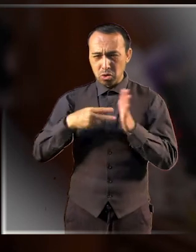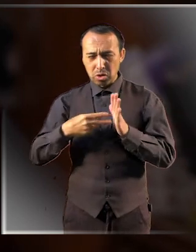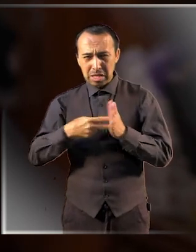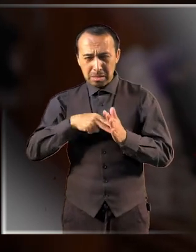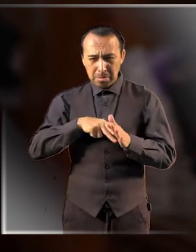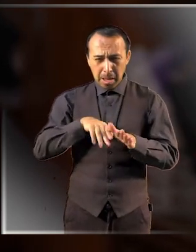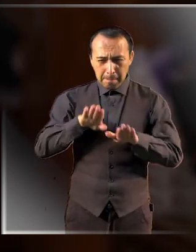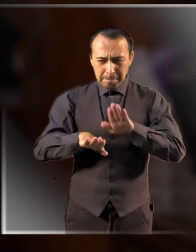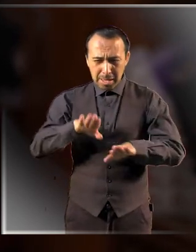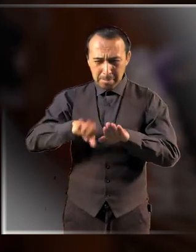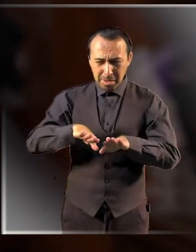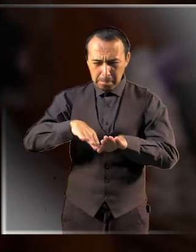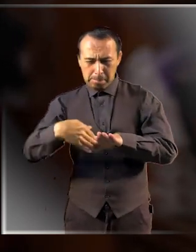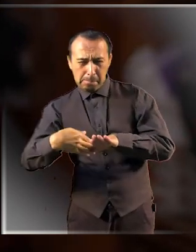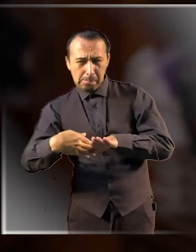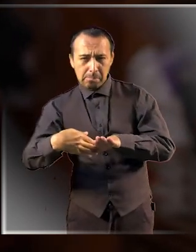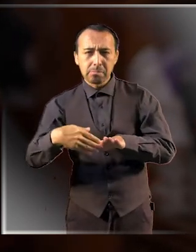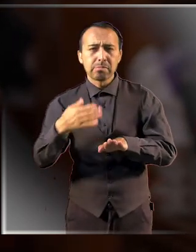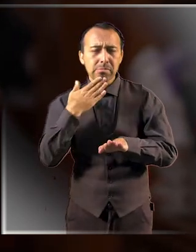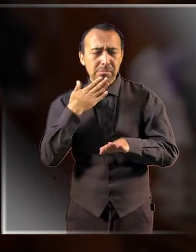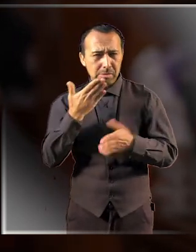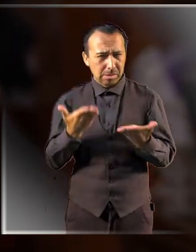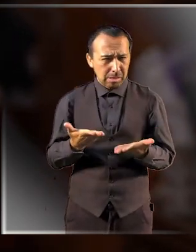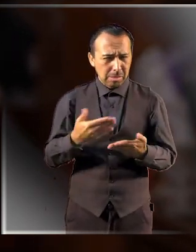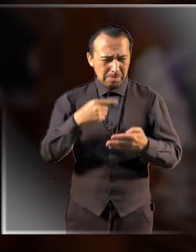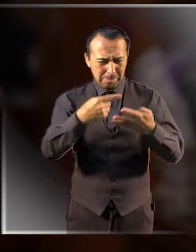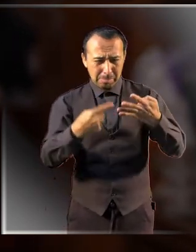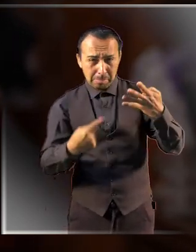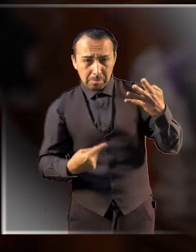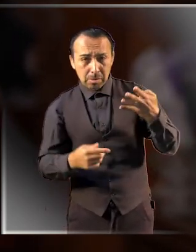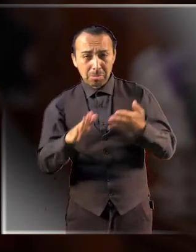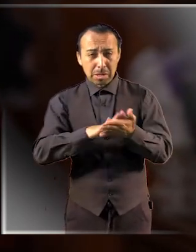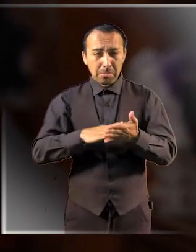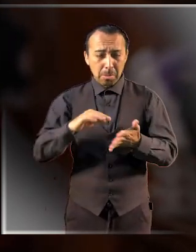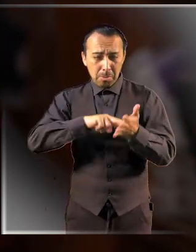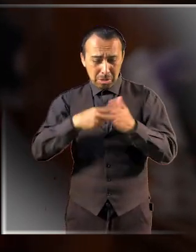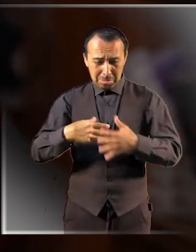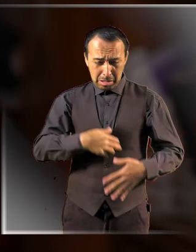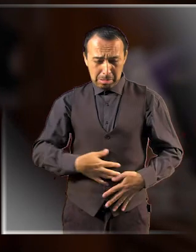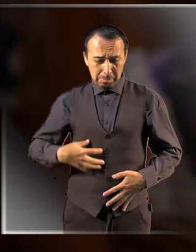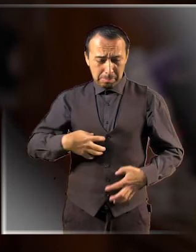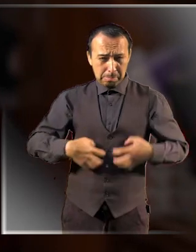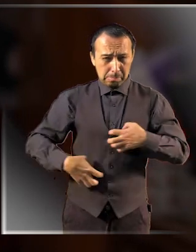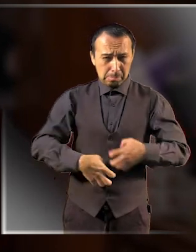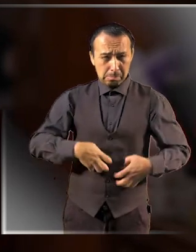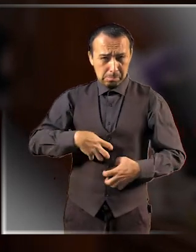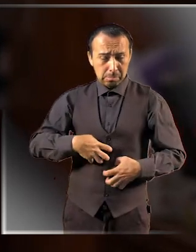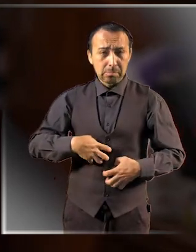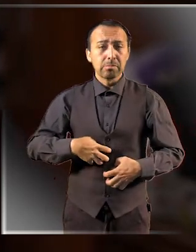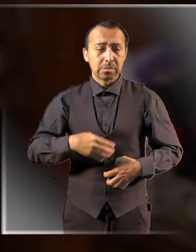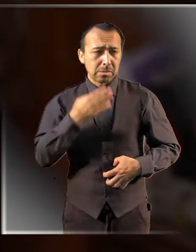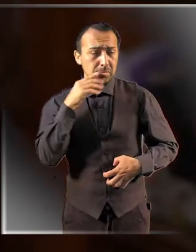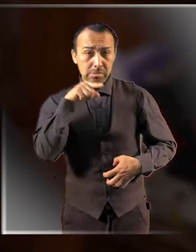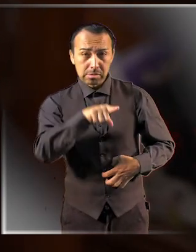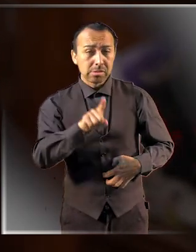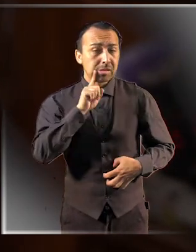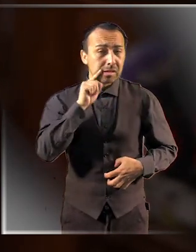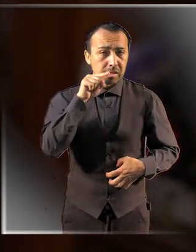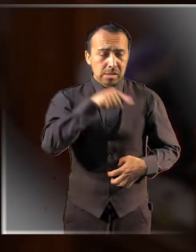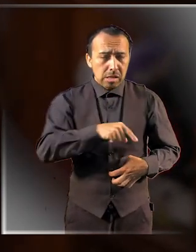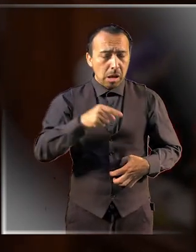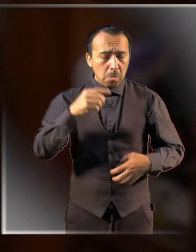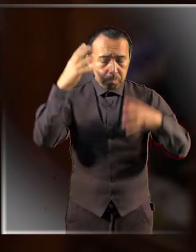equino, si te las nombrara en este minuto, el gastro, venía hasta con un